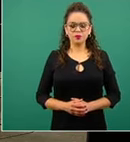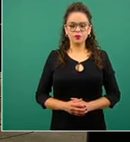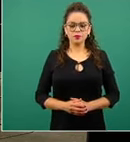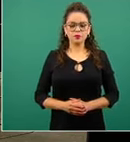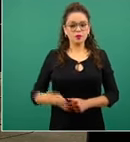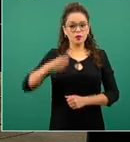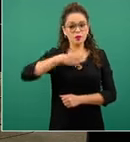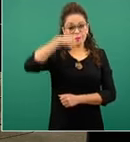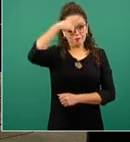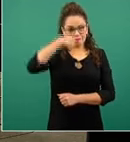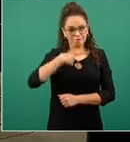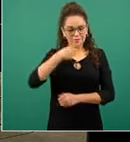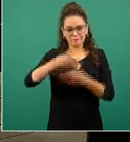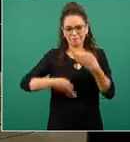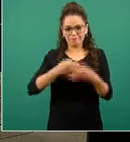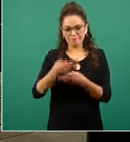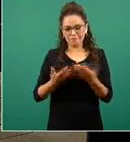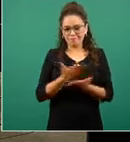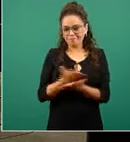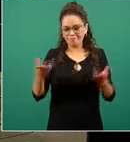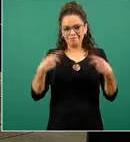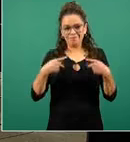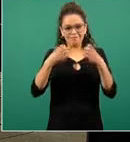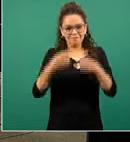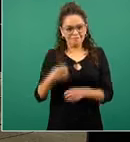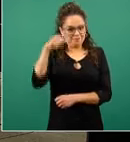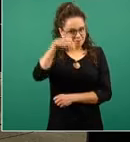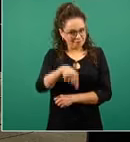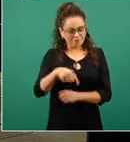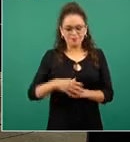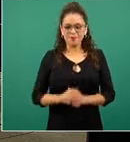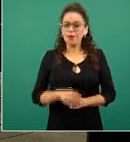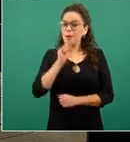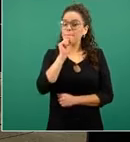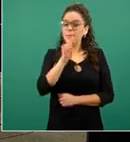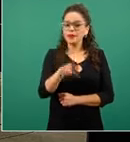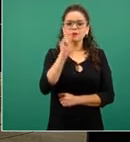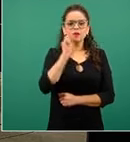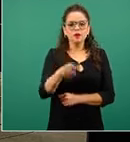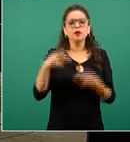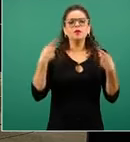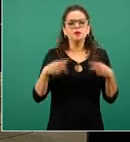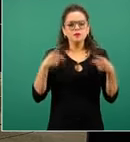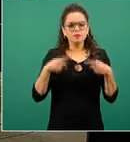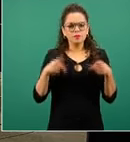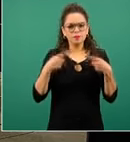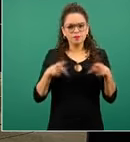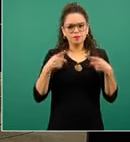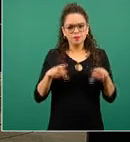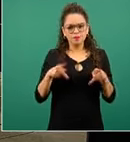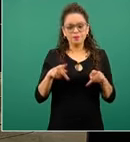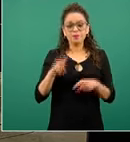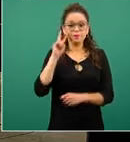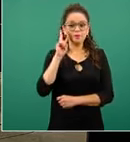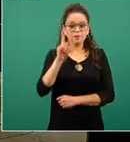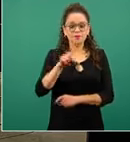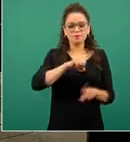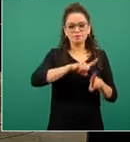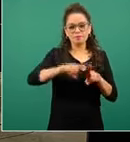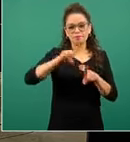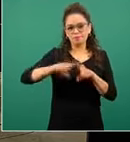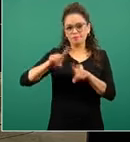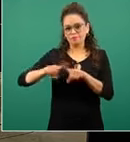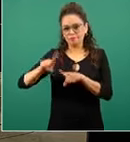Muy buenas noches con todas y con todos los aquí presentes, igualmente con todas las personas que nos sintonizan a través de los